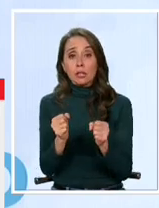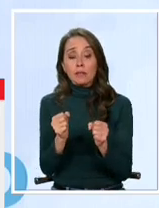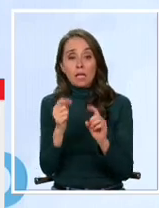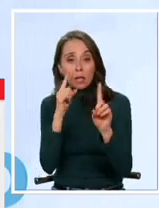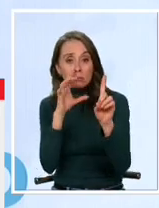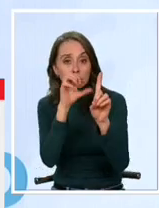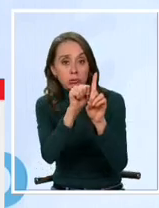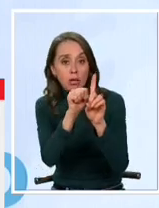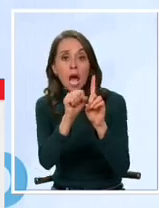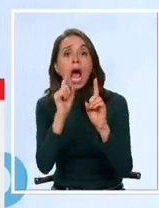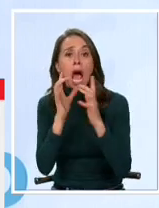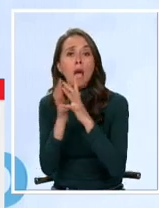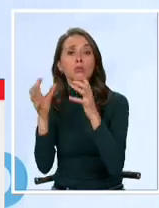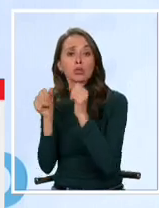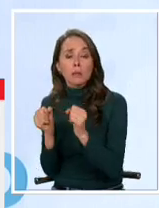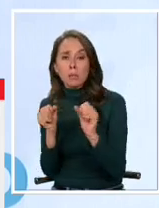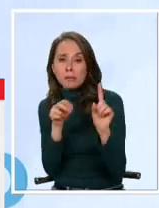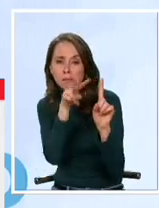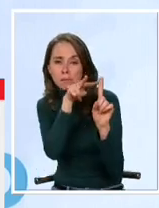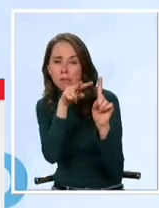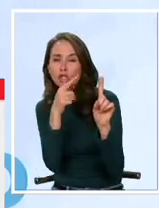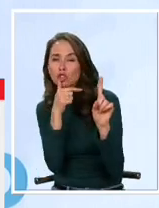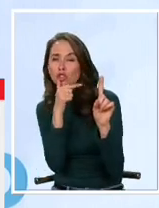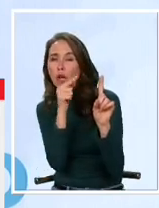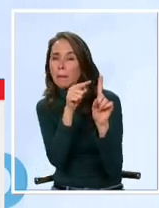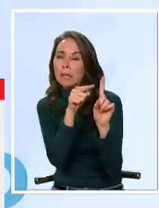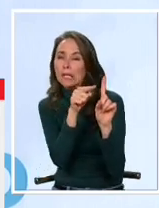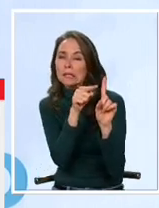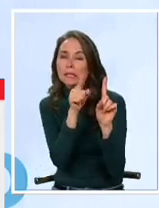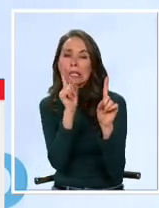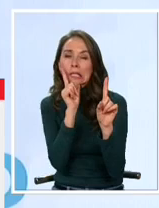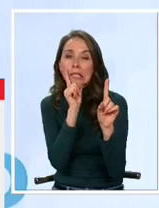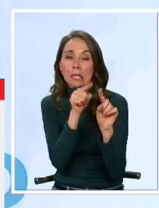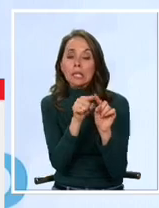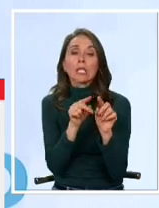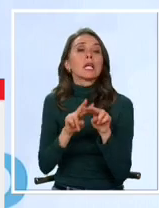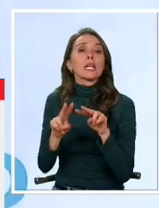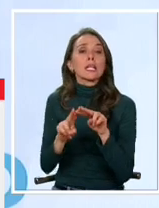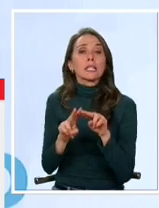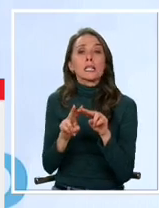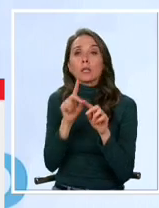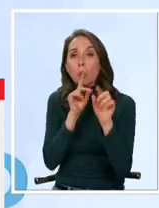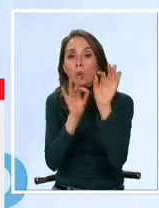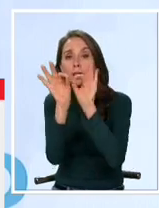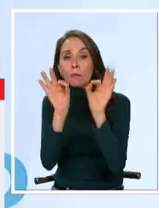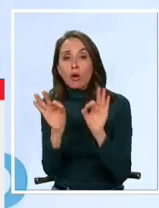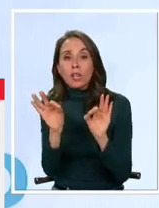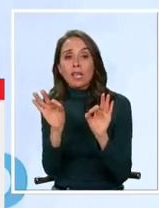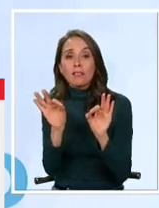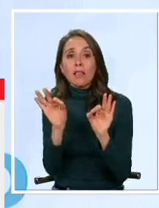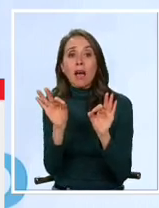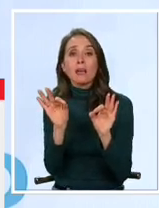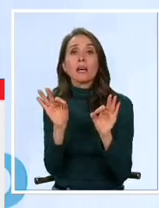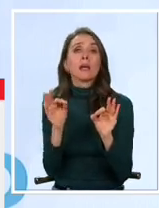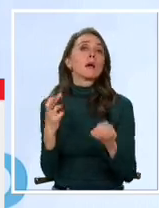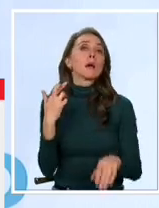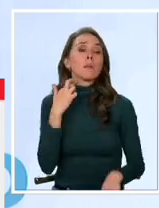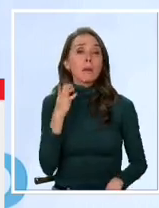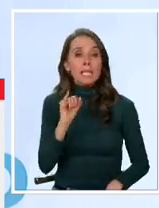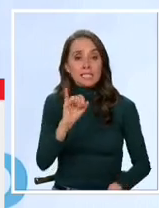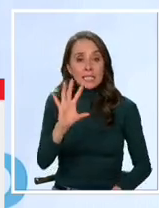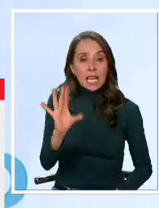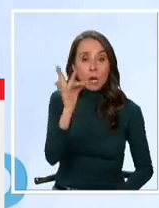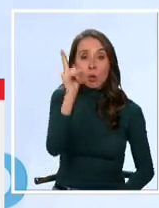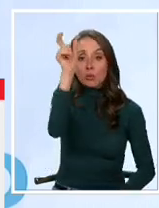casos es alta y de sospecharlo y lo que estamos gestionando los últimos detalles para que si